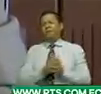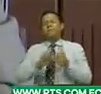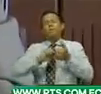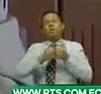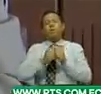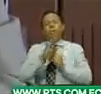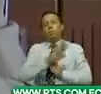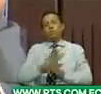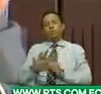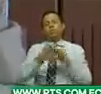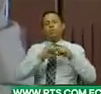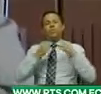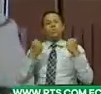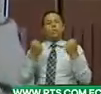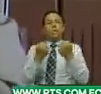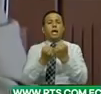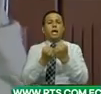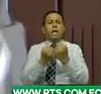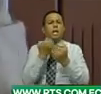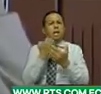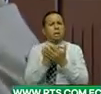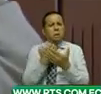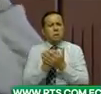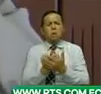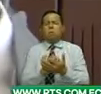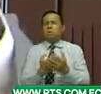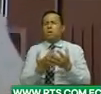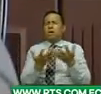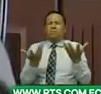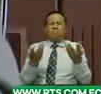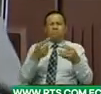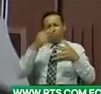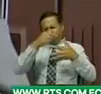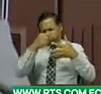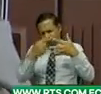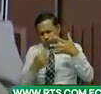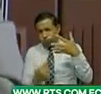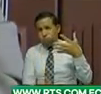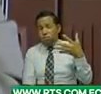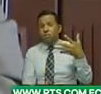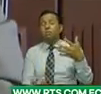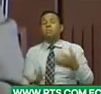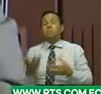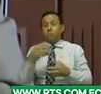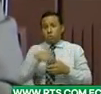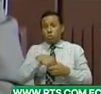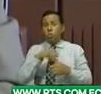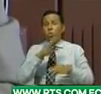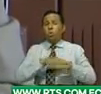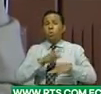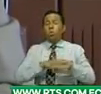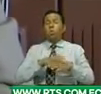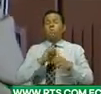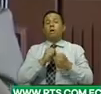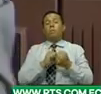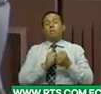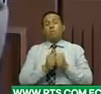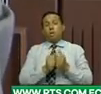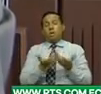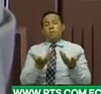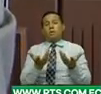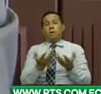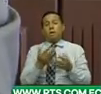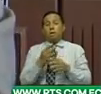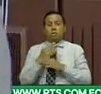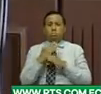psicosocial, económico, de un sinnúmero de engranajes de que producen el delito, ¿no? Hay que prevenir